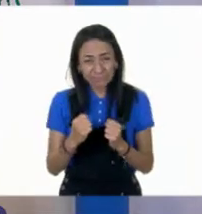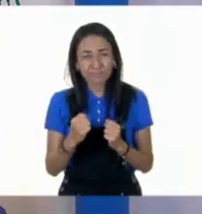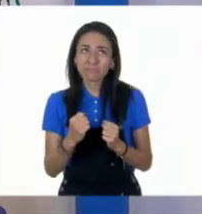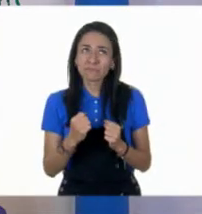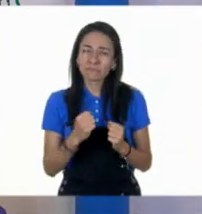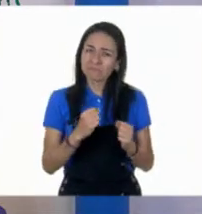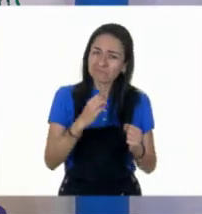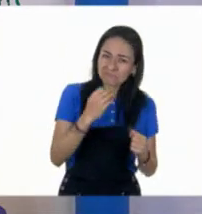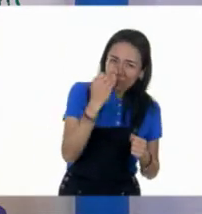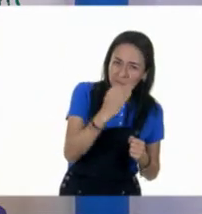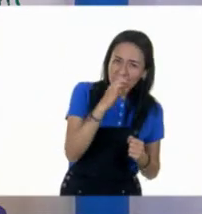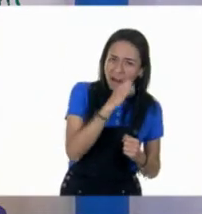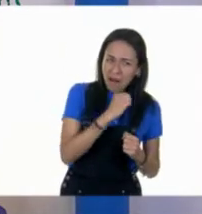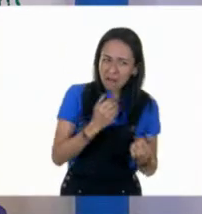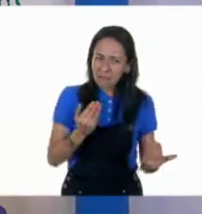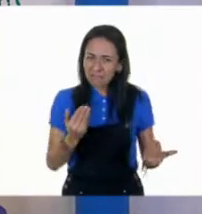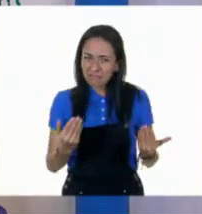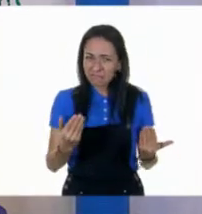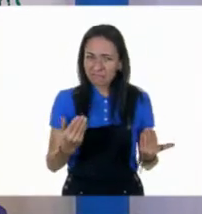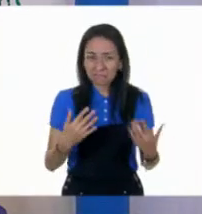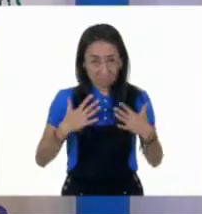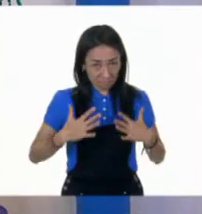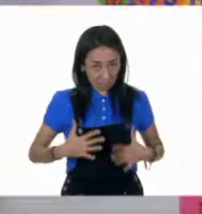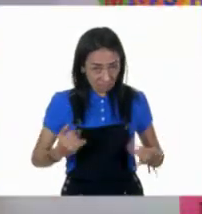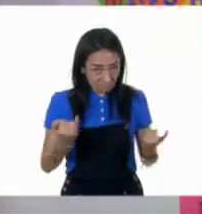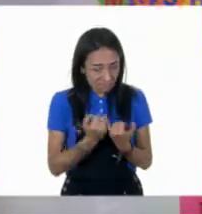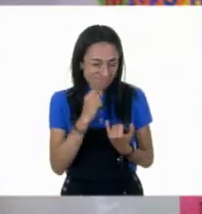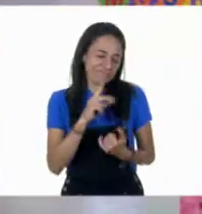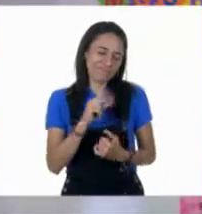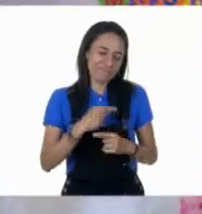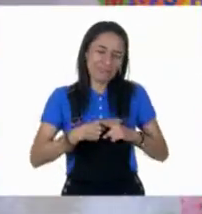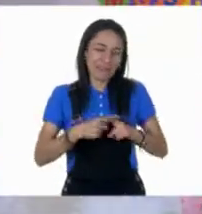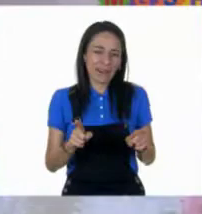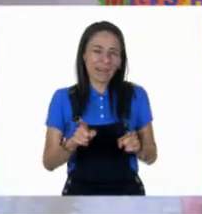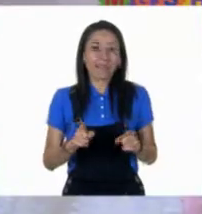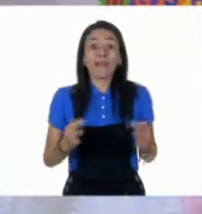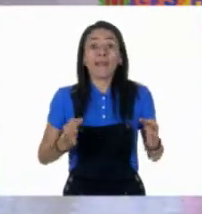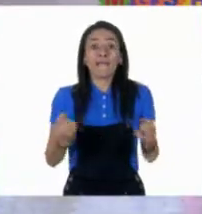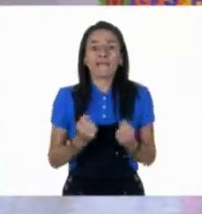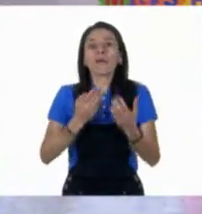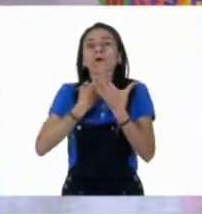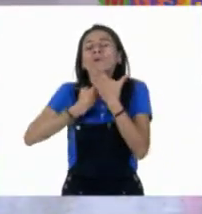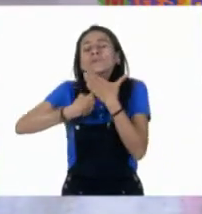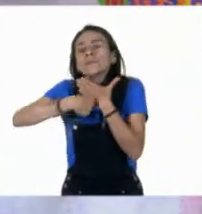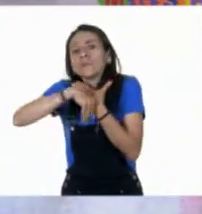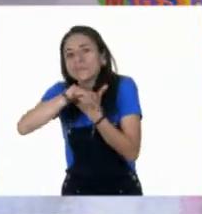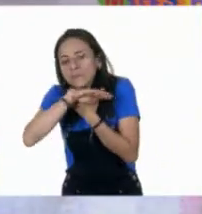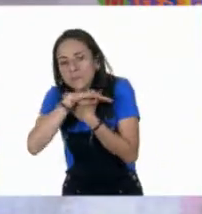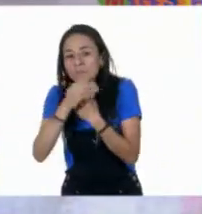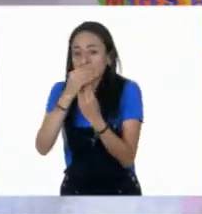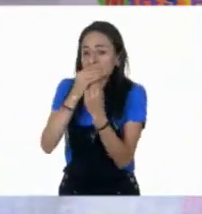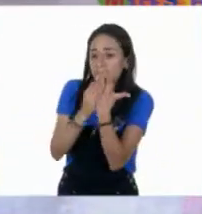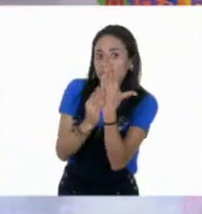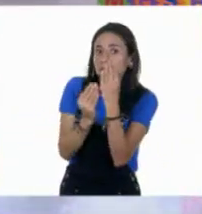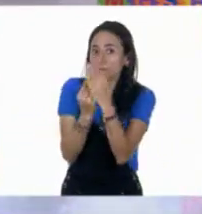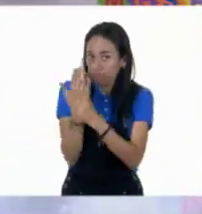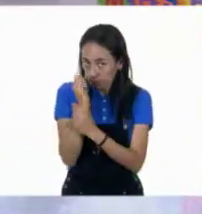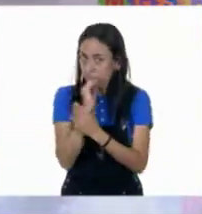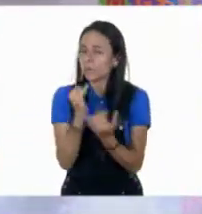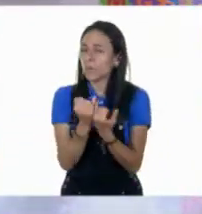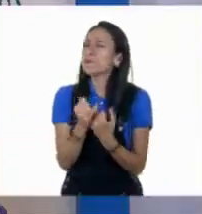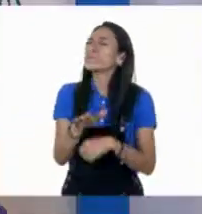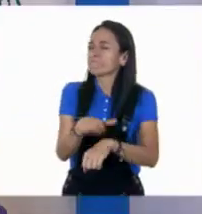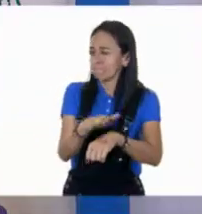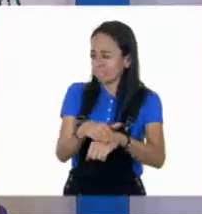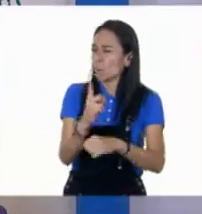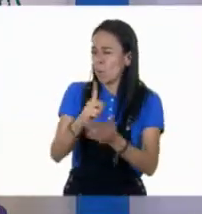calor. Exacto, no. Utilizamos algo más que nos abrigue, como una bufanda, hasta guantes. Fíjense que una vez yo